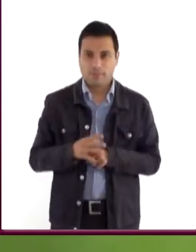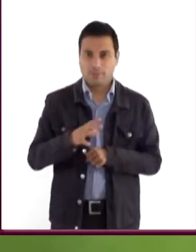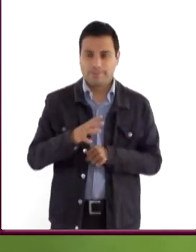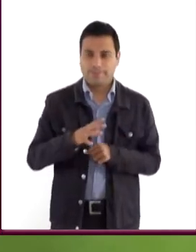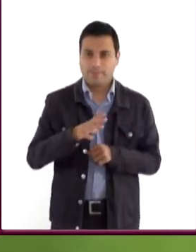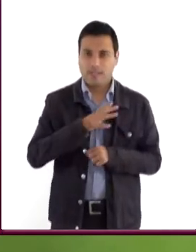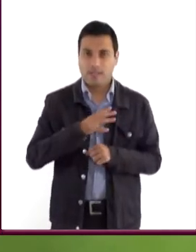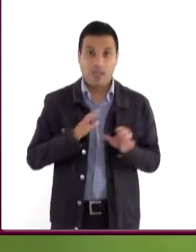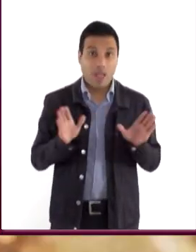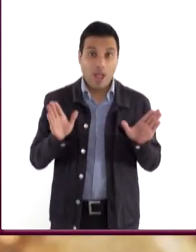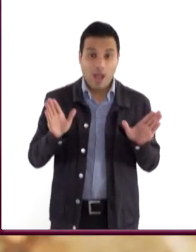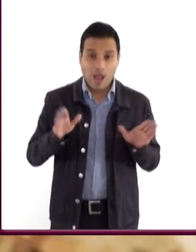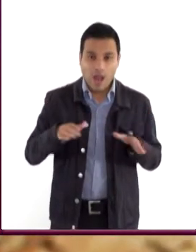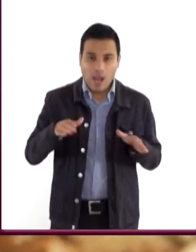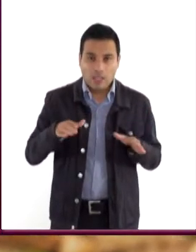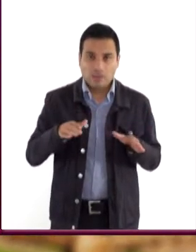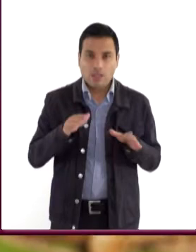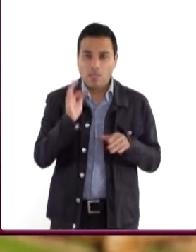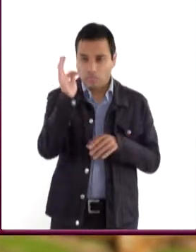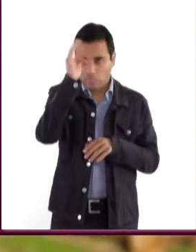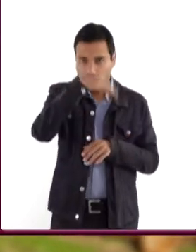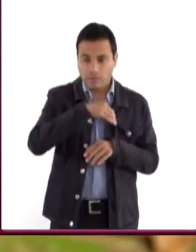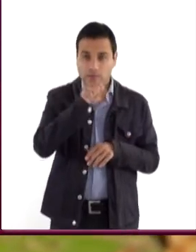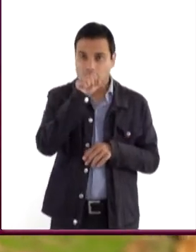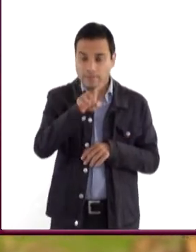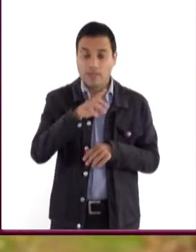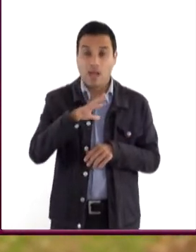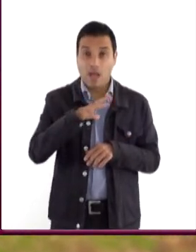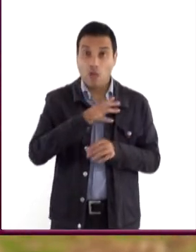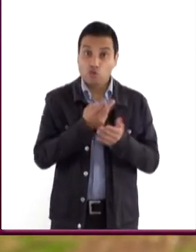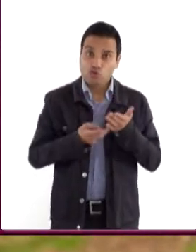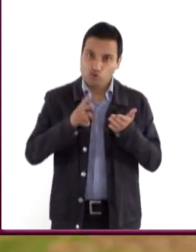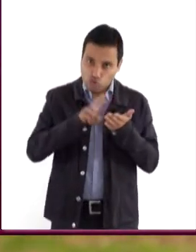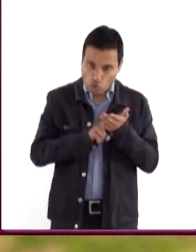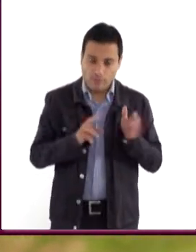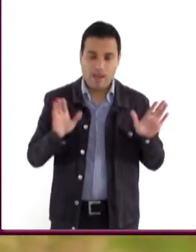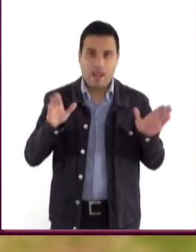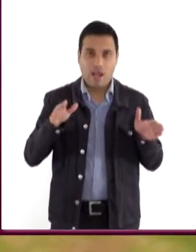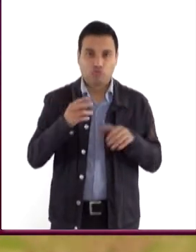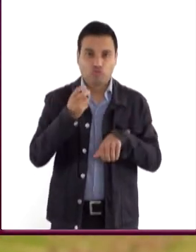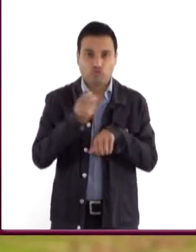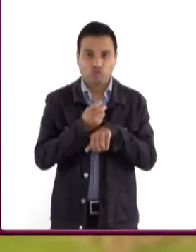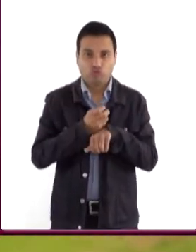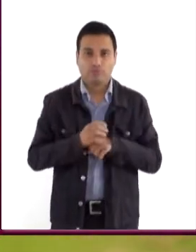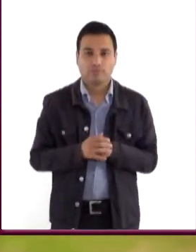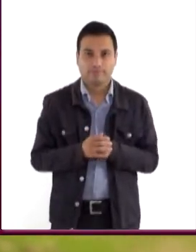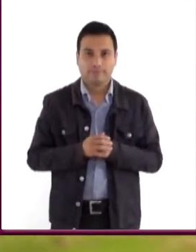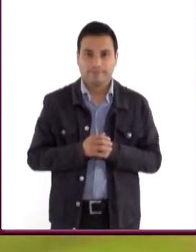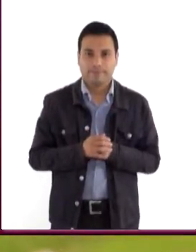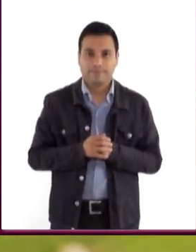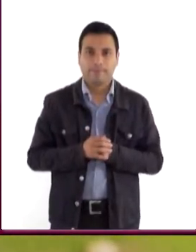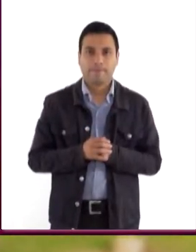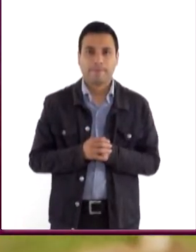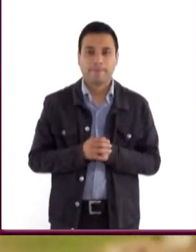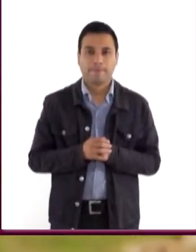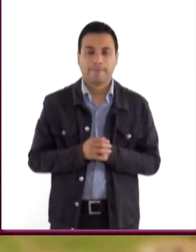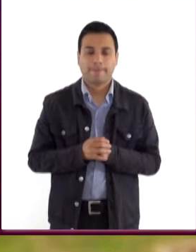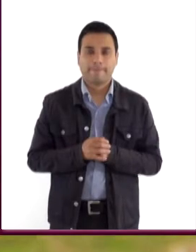volar, y esto les brinda una protección especial, ¿no? De hecho, su nombre, quitinizado, quiere decir alas en